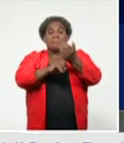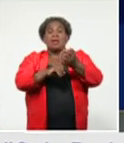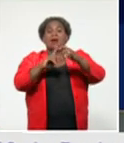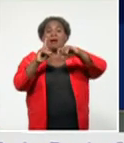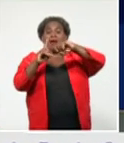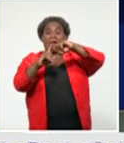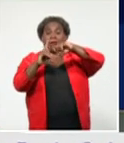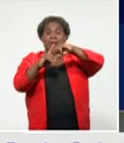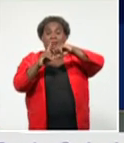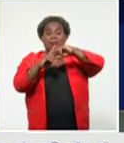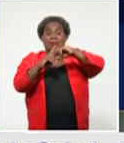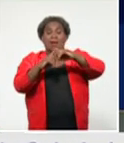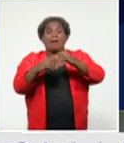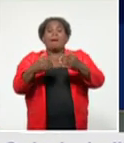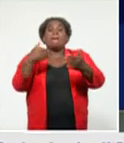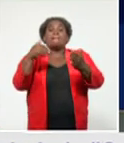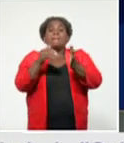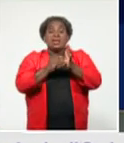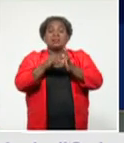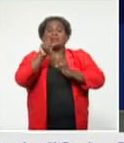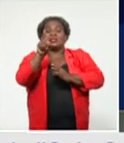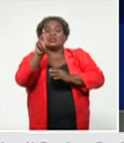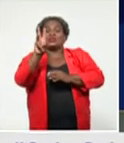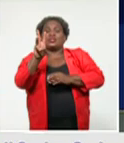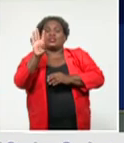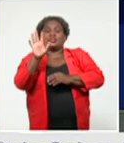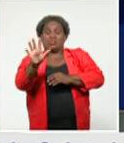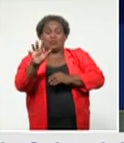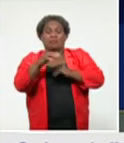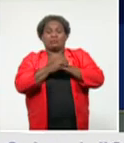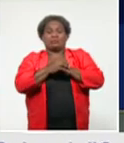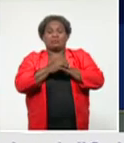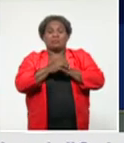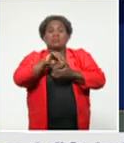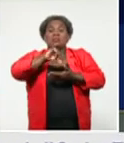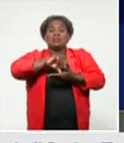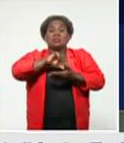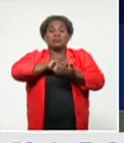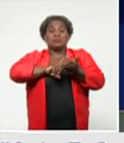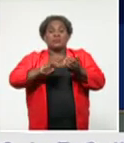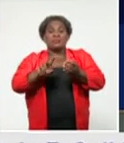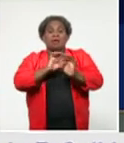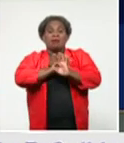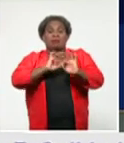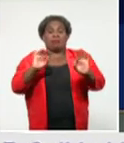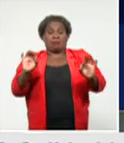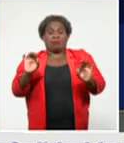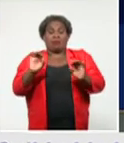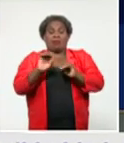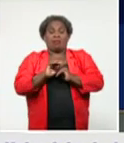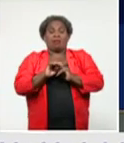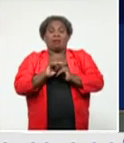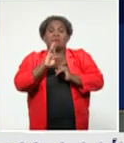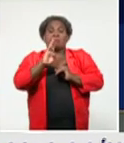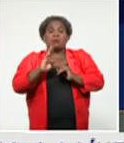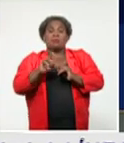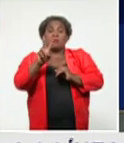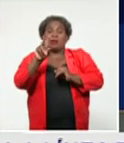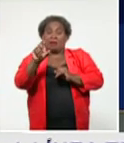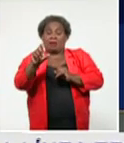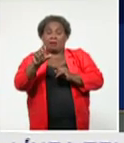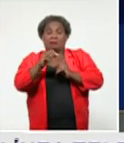Curí 1.135, en los Centros Provinciales de Higiene, Epidemiología y Microbiología de Villa Clara